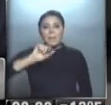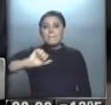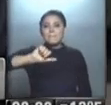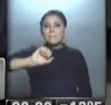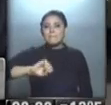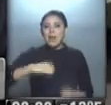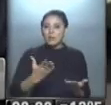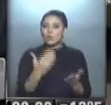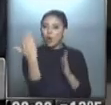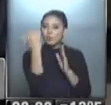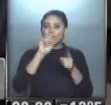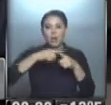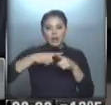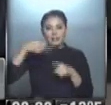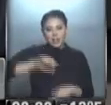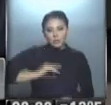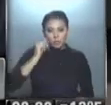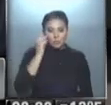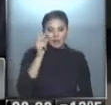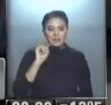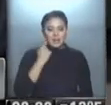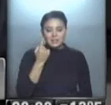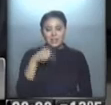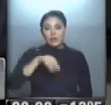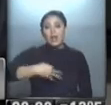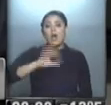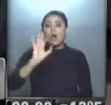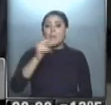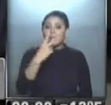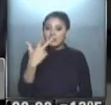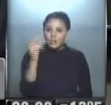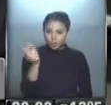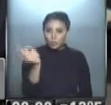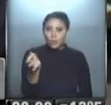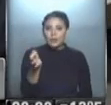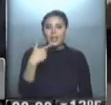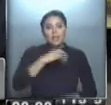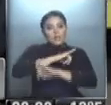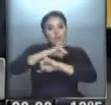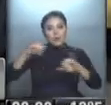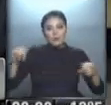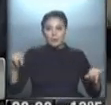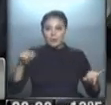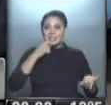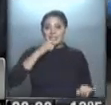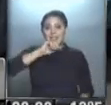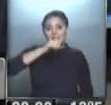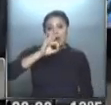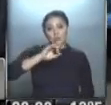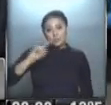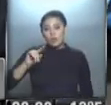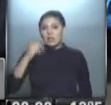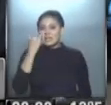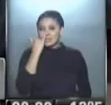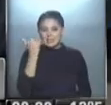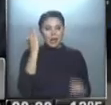política del futuro en este 2013 ahora en octubre el 23 de octubre se va a estar informando se ha ganado ha